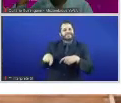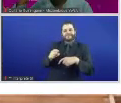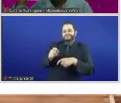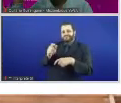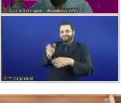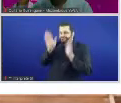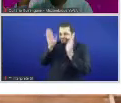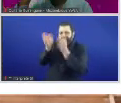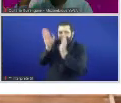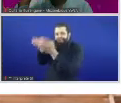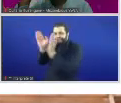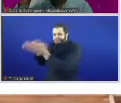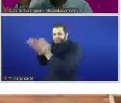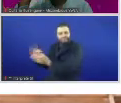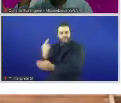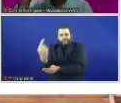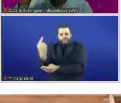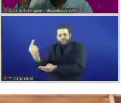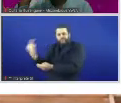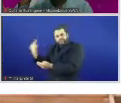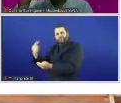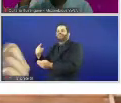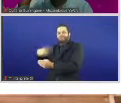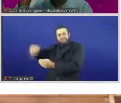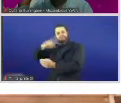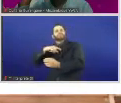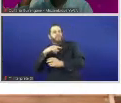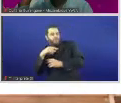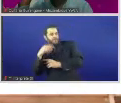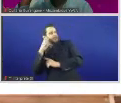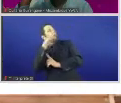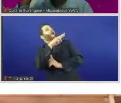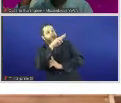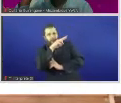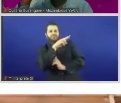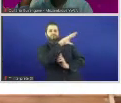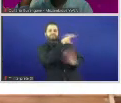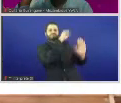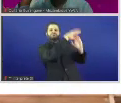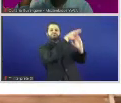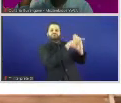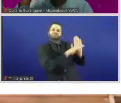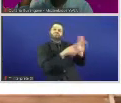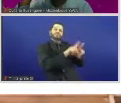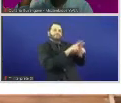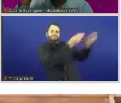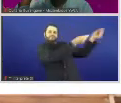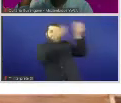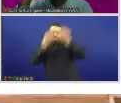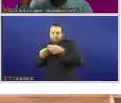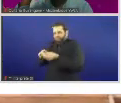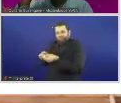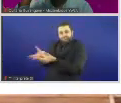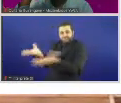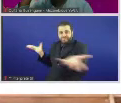estos orientadores de igualdad para cerrar estas brechas de diferencia que existen en el Estado, en